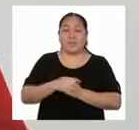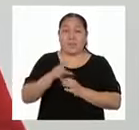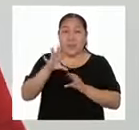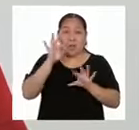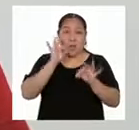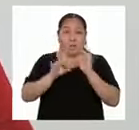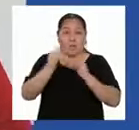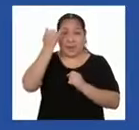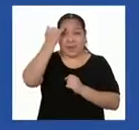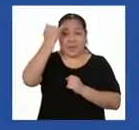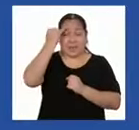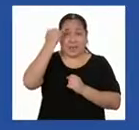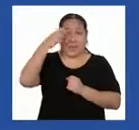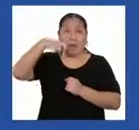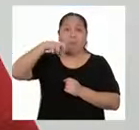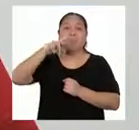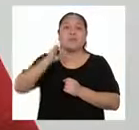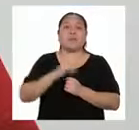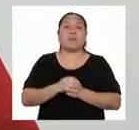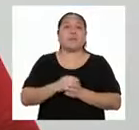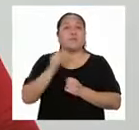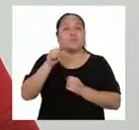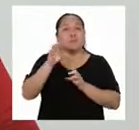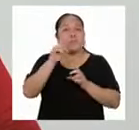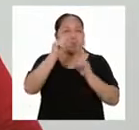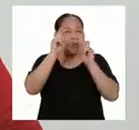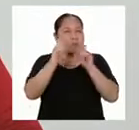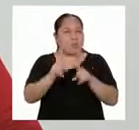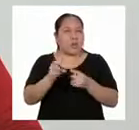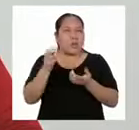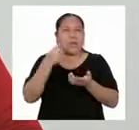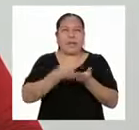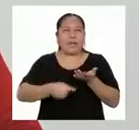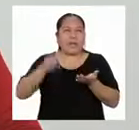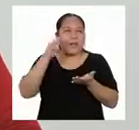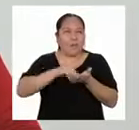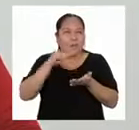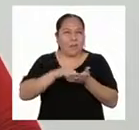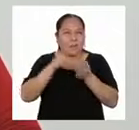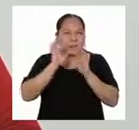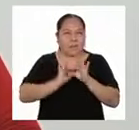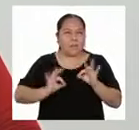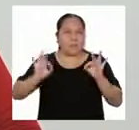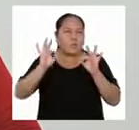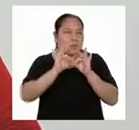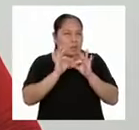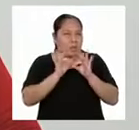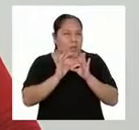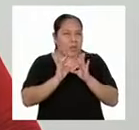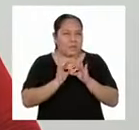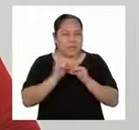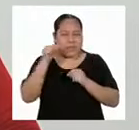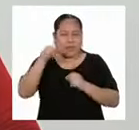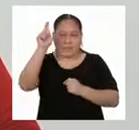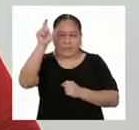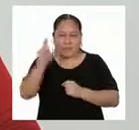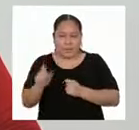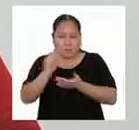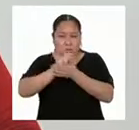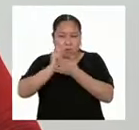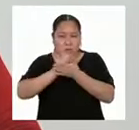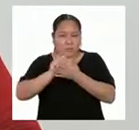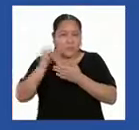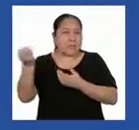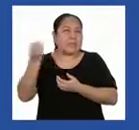principal, debes preguntar, ¿qué es lo más importante que el autor me está diciendo sobre